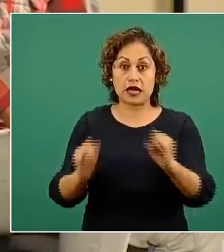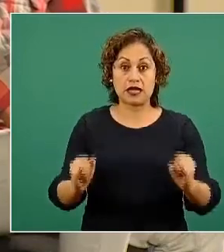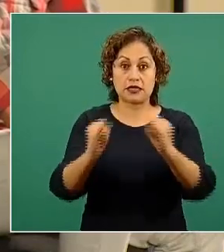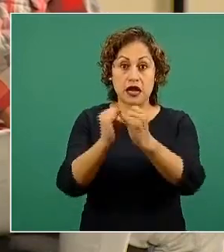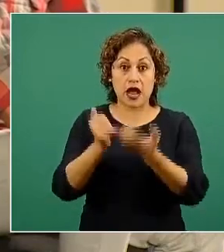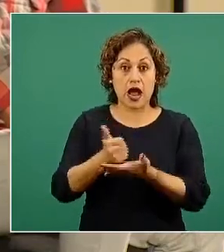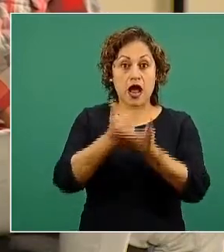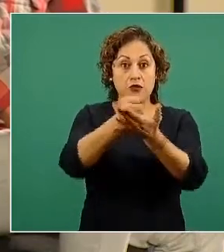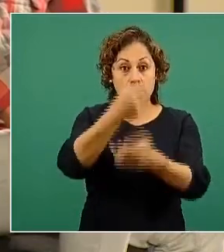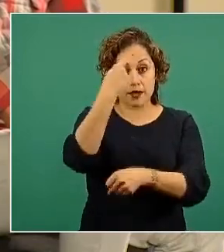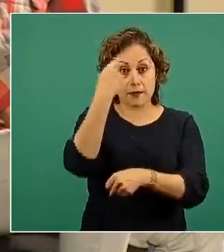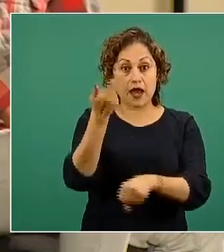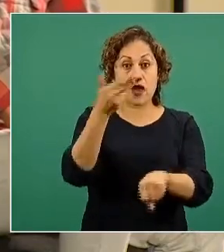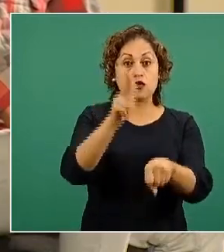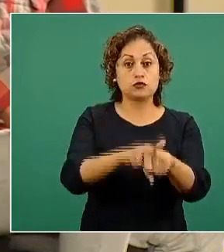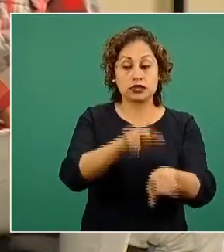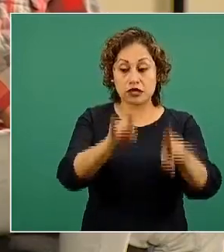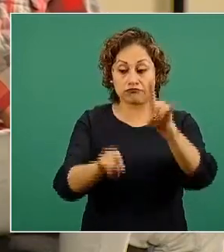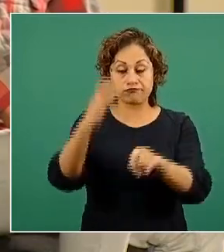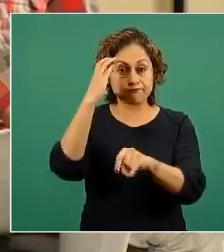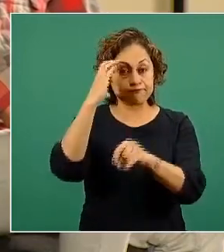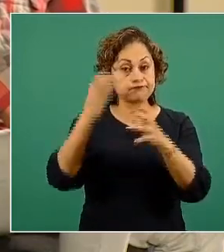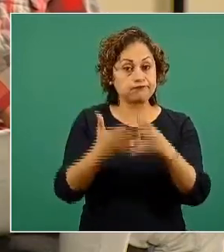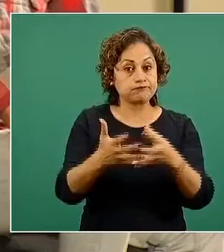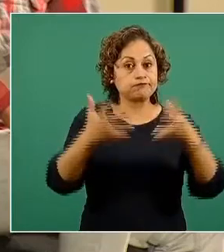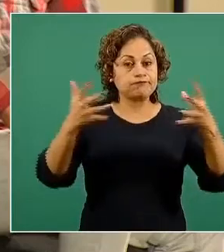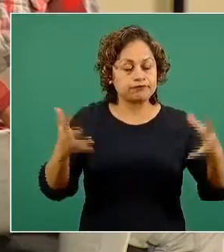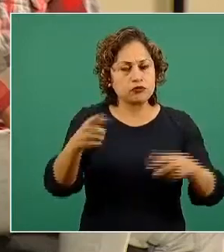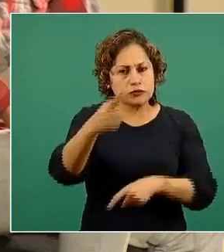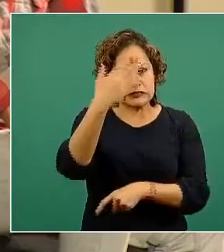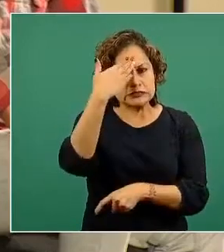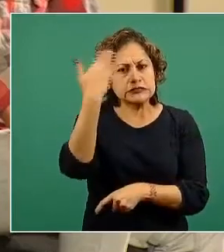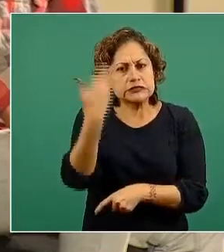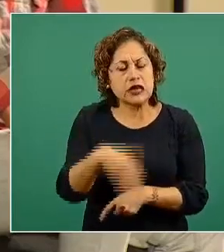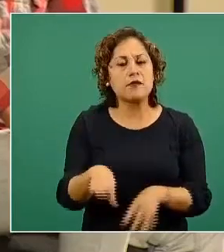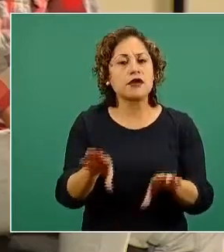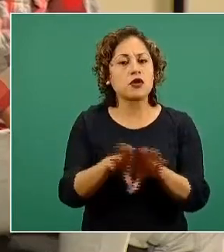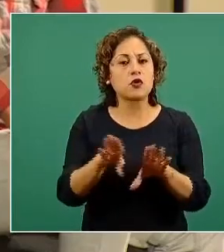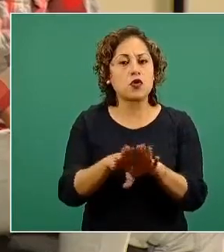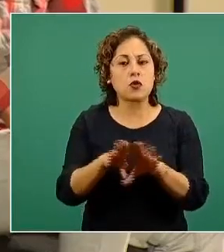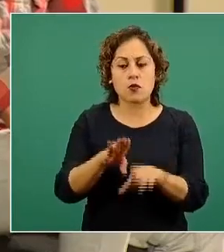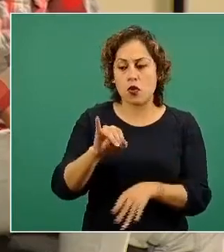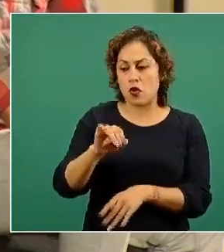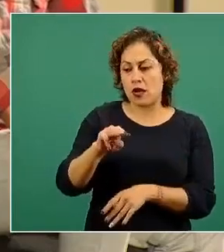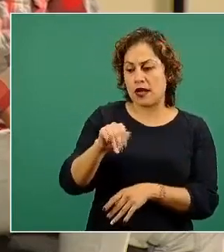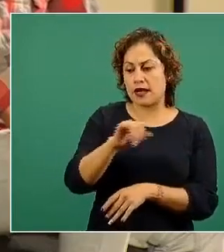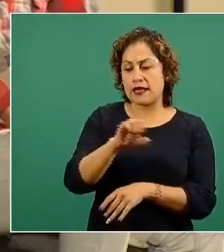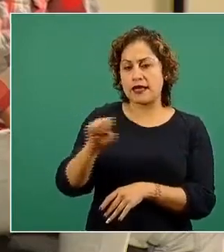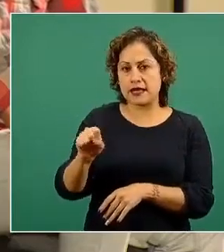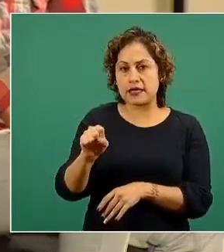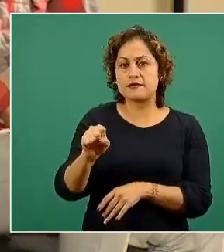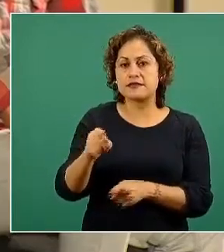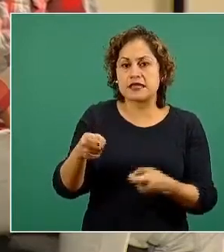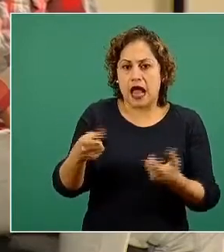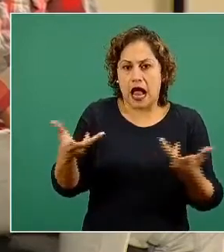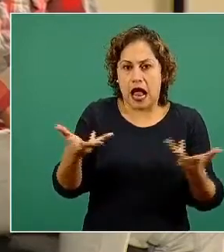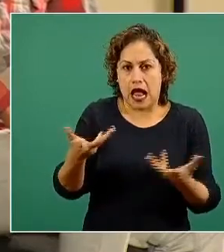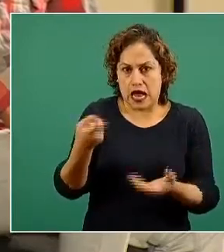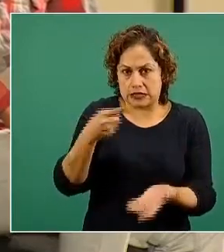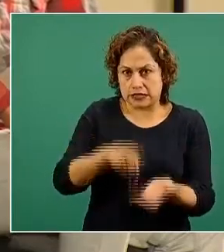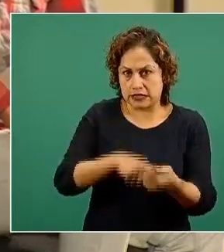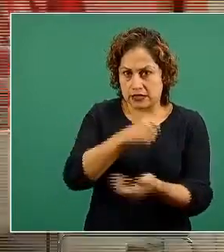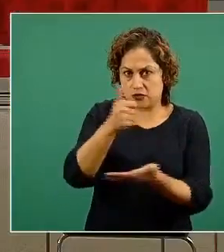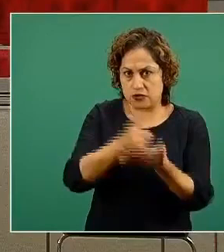camas. ¿Tendrá usted el dato al respecto del Seguro Social? ¿Qué oferta de camas está haciendo actualmente en la ciudad?